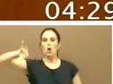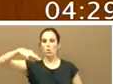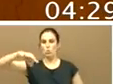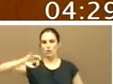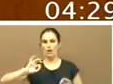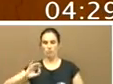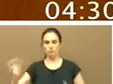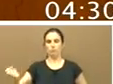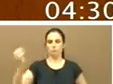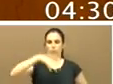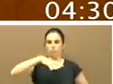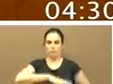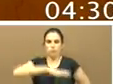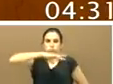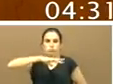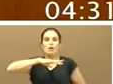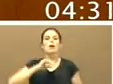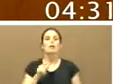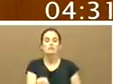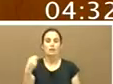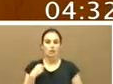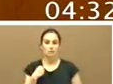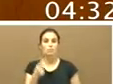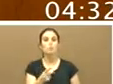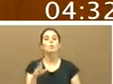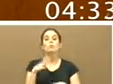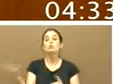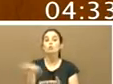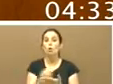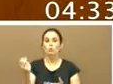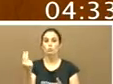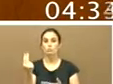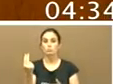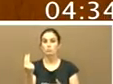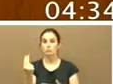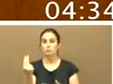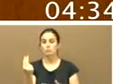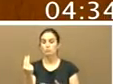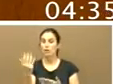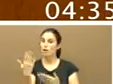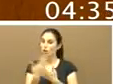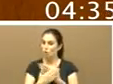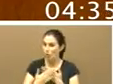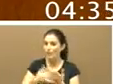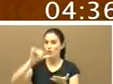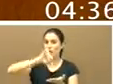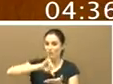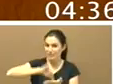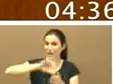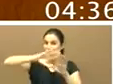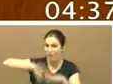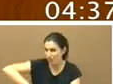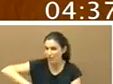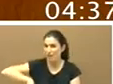diversos factores, se pretenda y se haga por parte del Gobierno central y se pueda converger en lo que